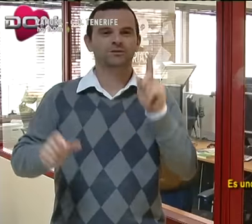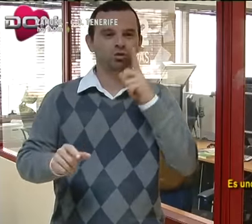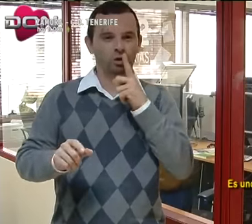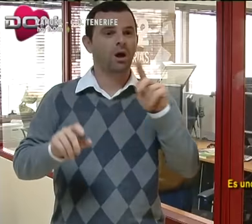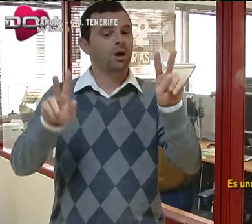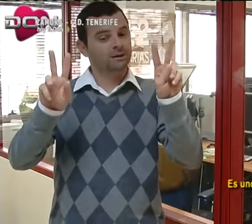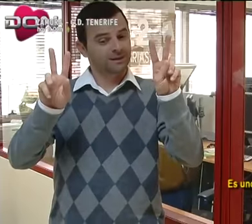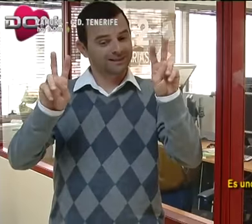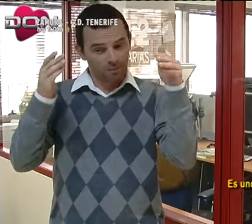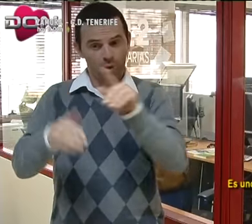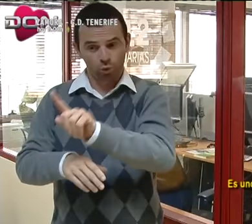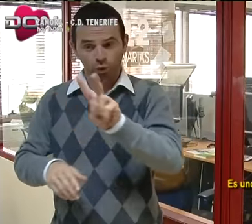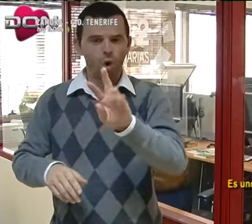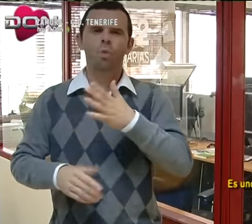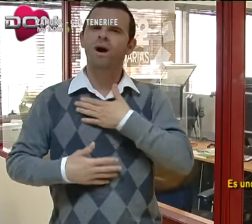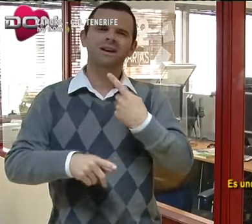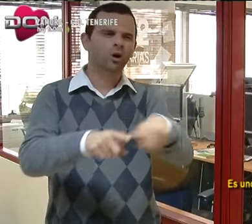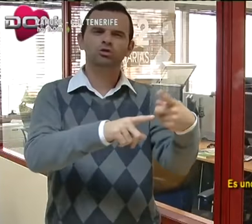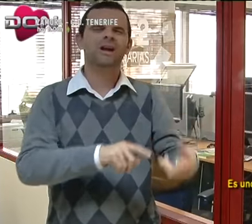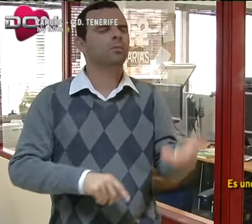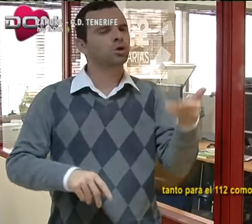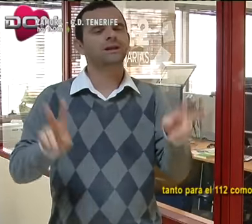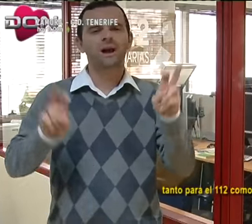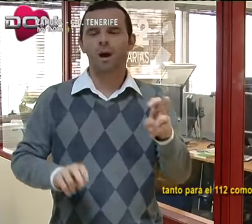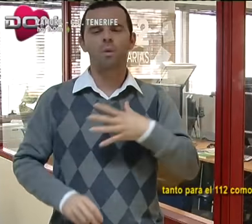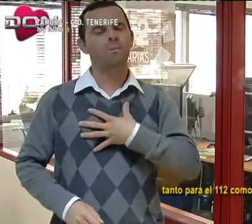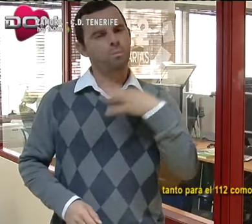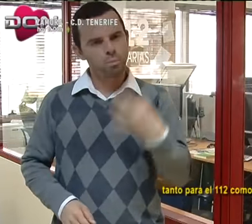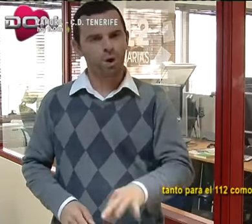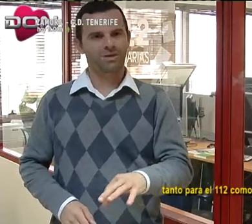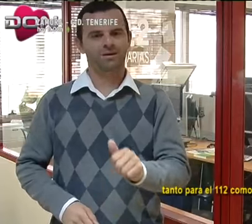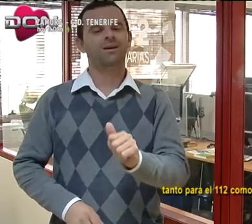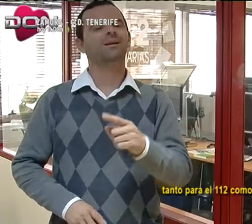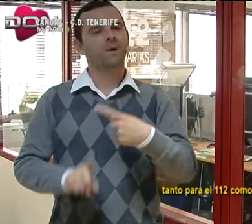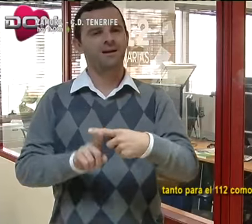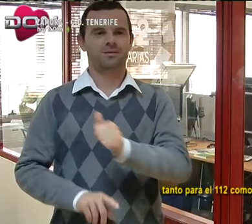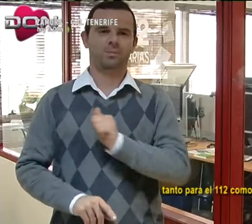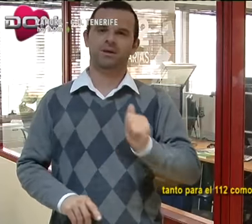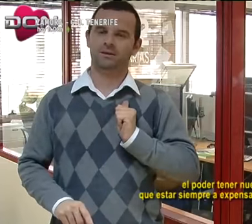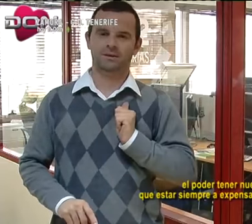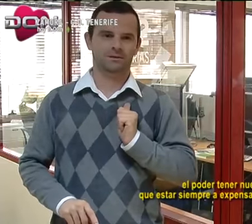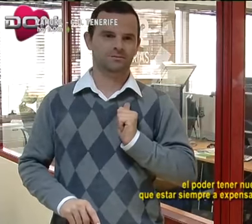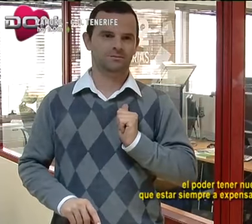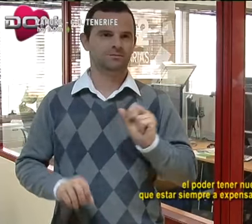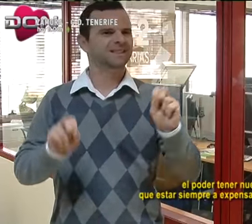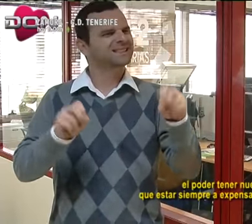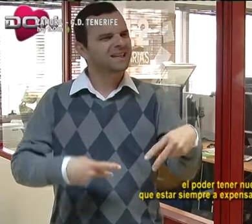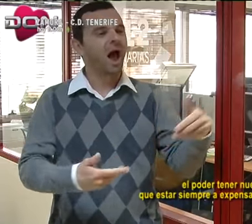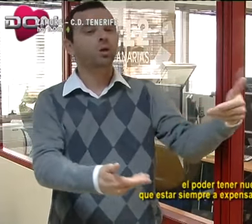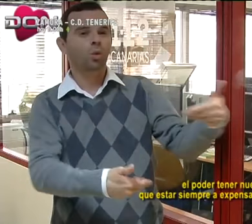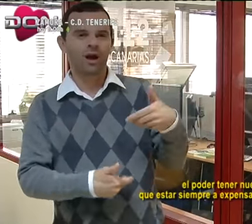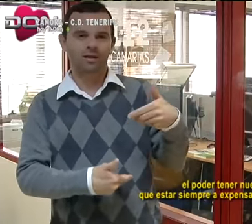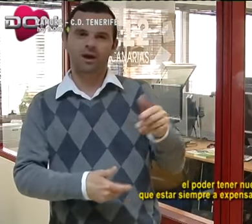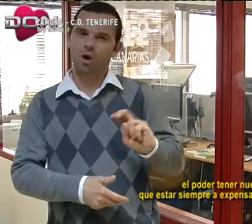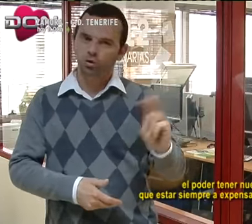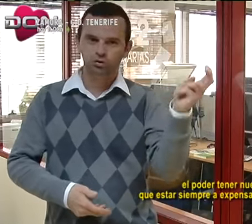Entonces, es uno de los objetivos principales de las personas sordas. Entonces, tanto para el 112 o para cualquier otra situación, el poder tener nuestra